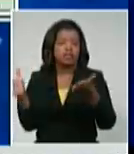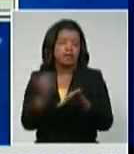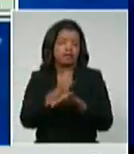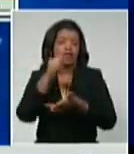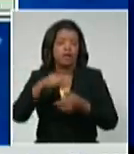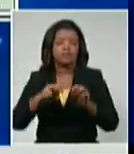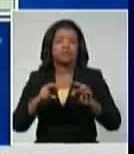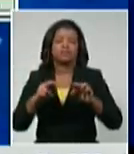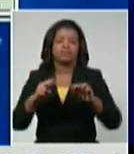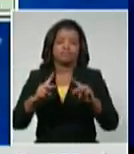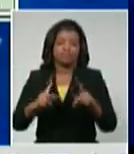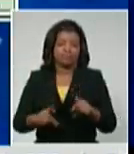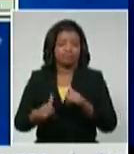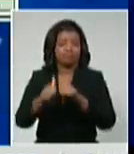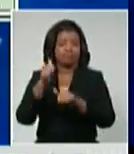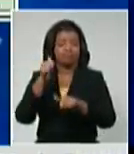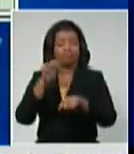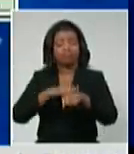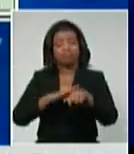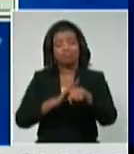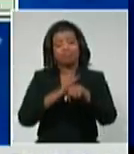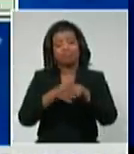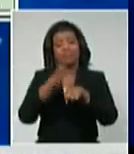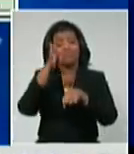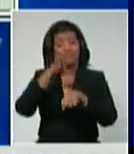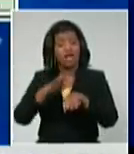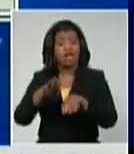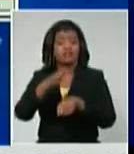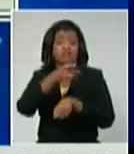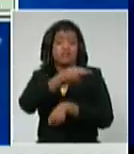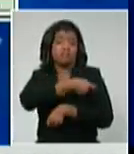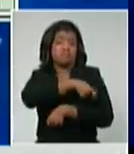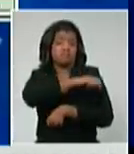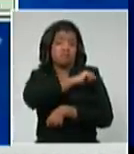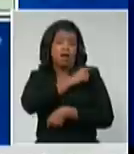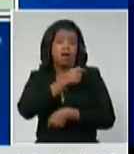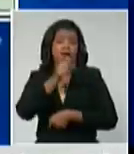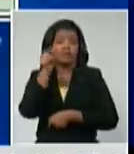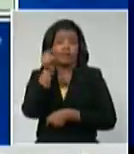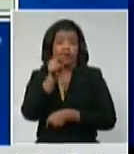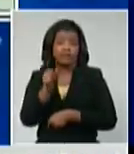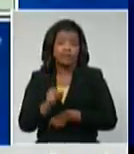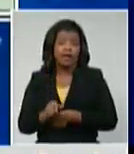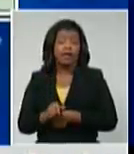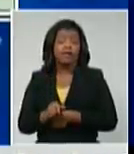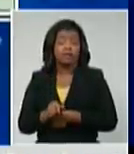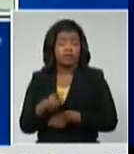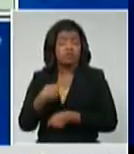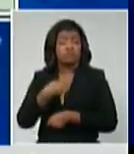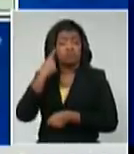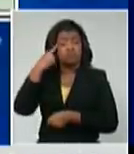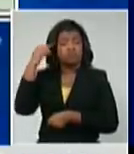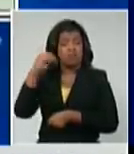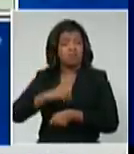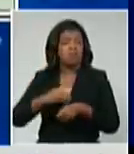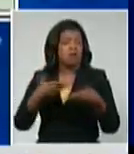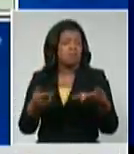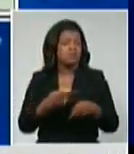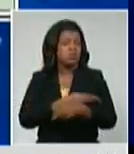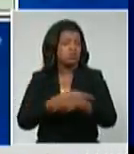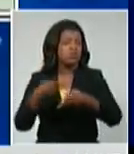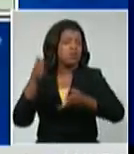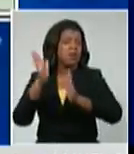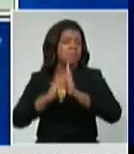realmente Francia, España, Italia, que sabemos lo que pasó en meses anteriores,